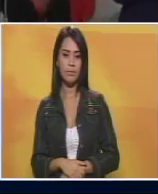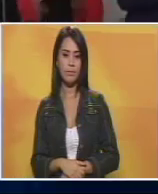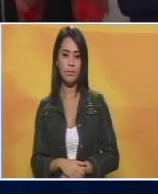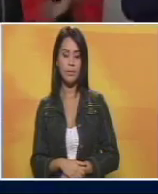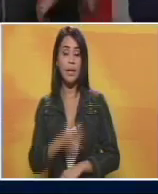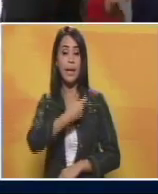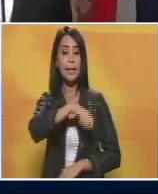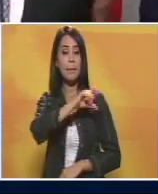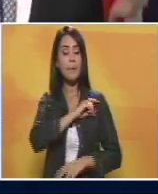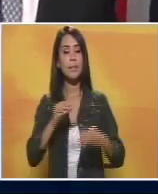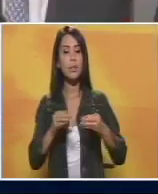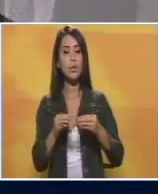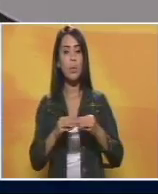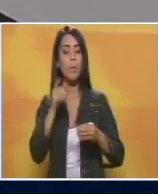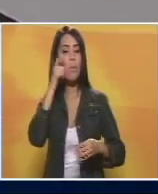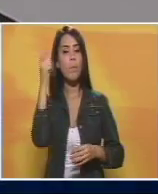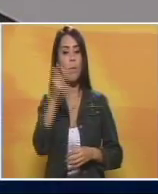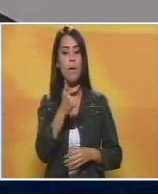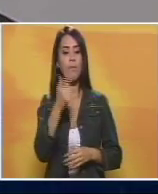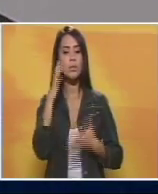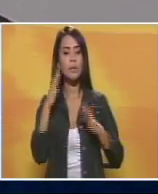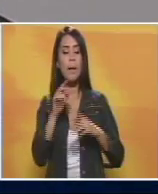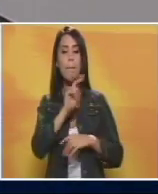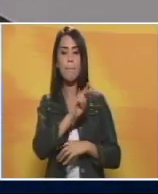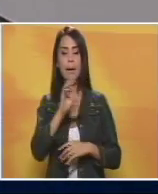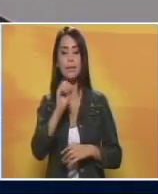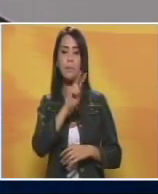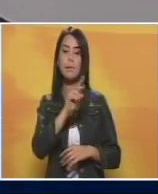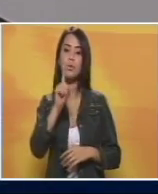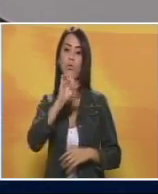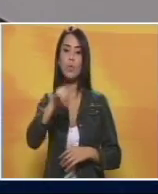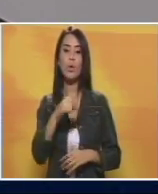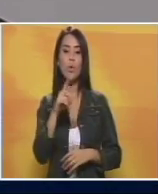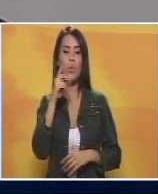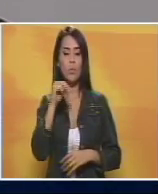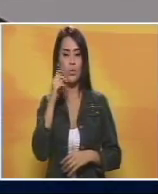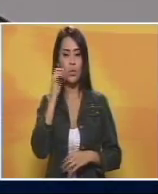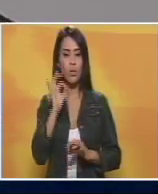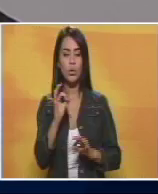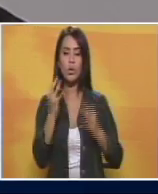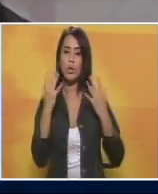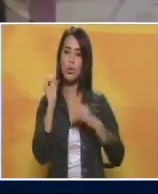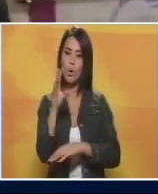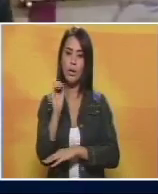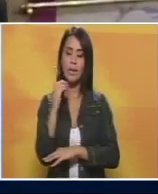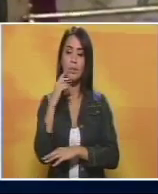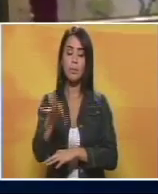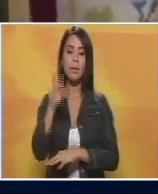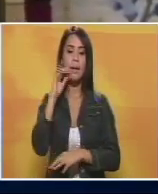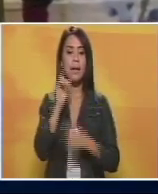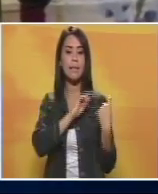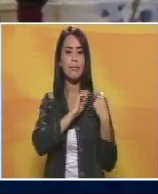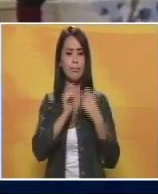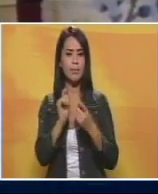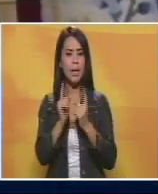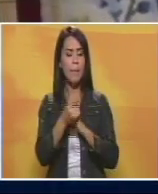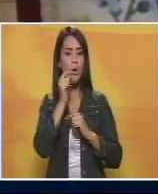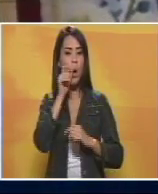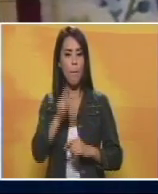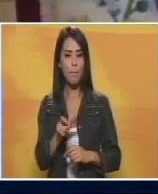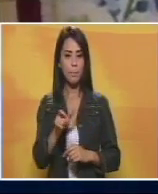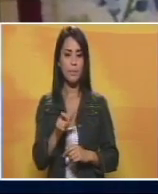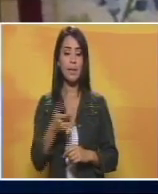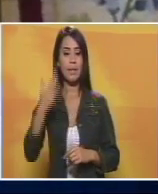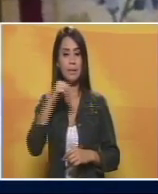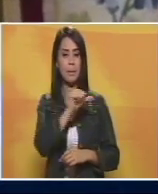En España, el Partido Popular celebrará este 20 y 21 de julio el Congreso Extraordinario para elegir al sustituto del expresidente Mariano Rajoy, quien